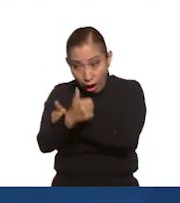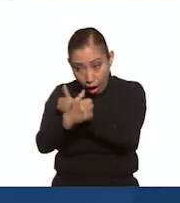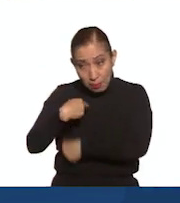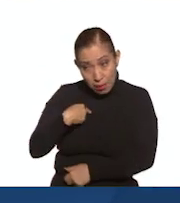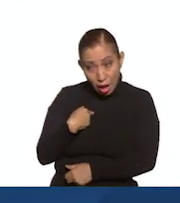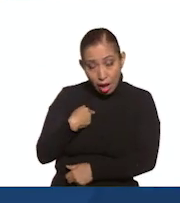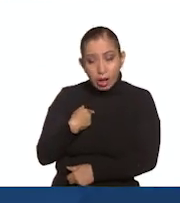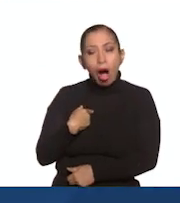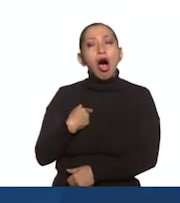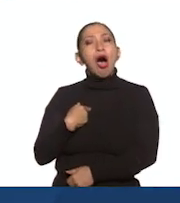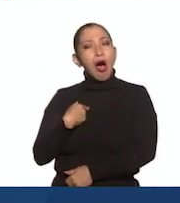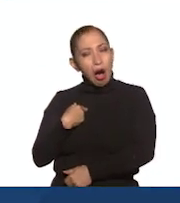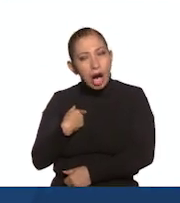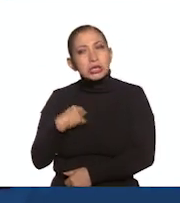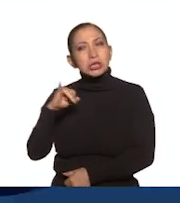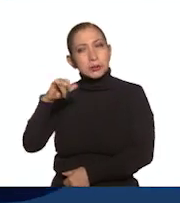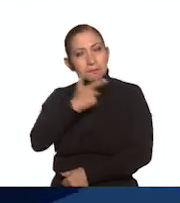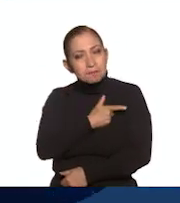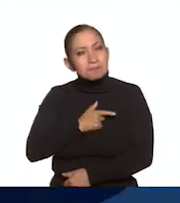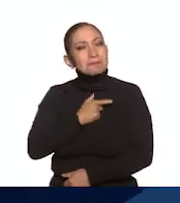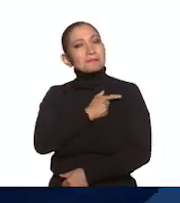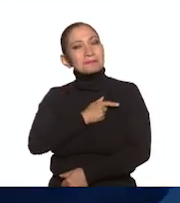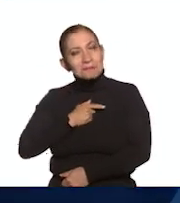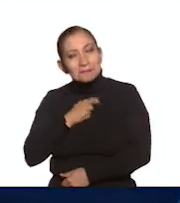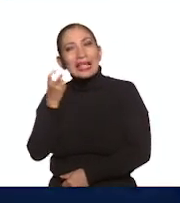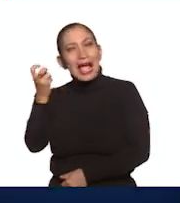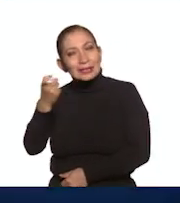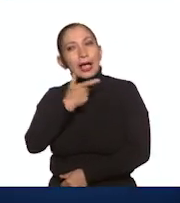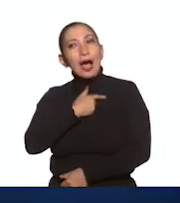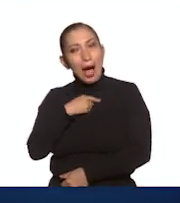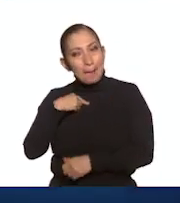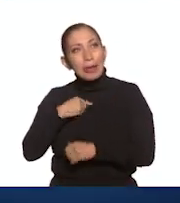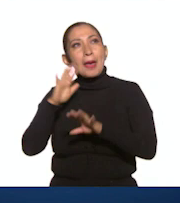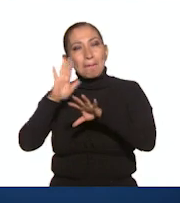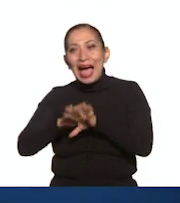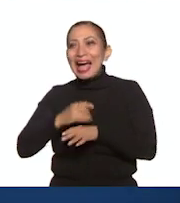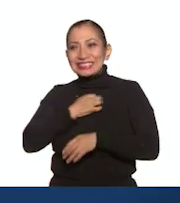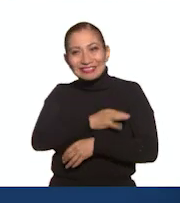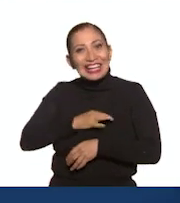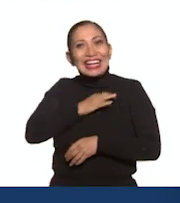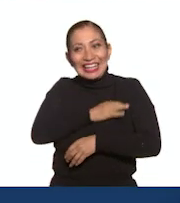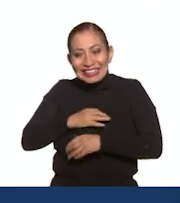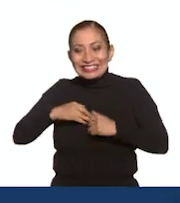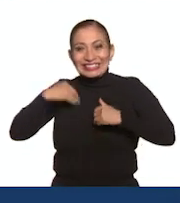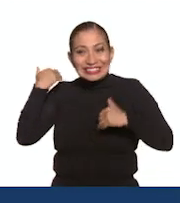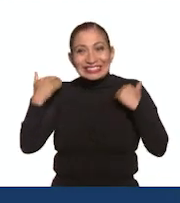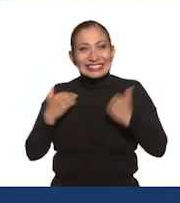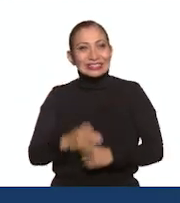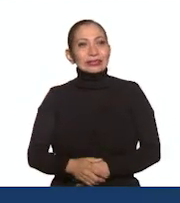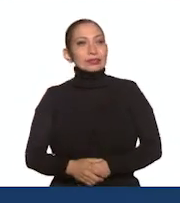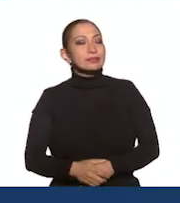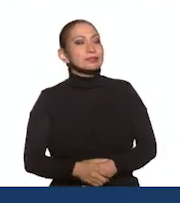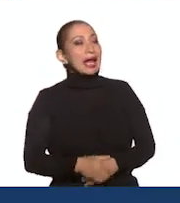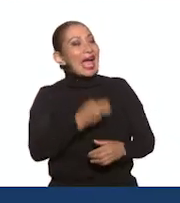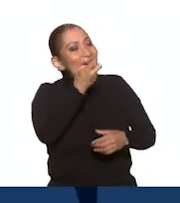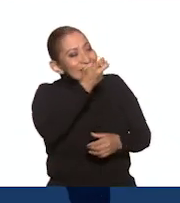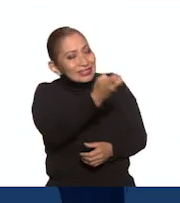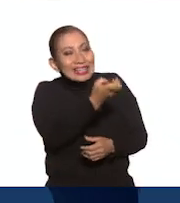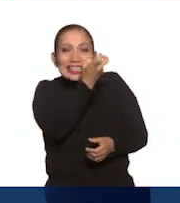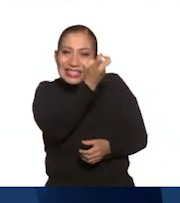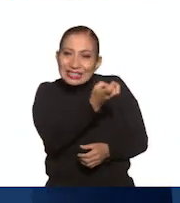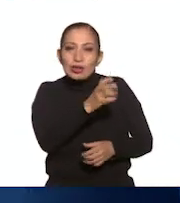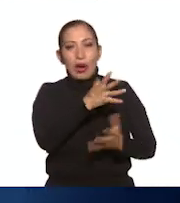Leopoldo? ¡Eso sí me gusta! ¡Eso sí me va a poner de buen humor! Pues ahí